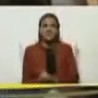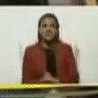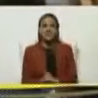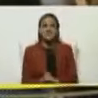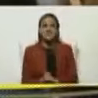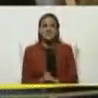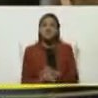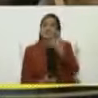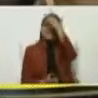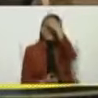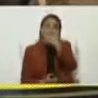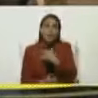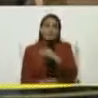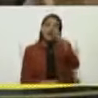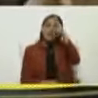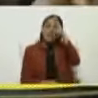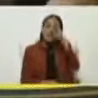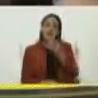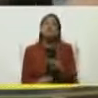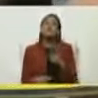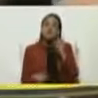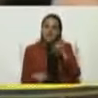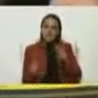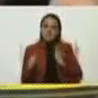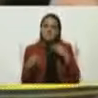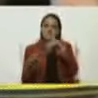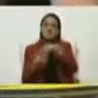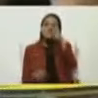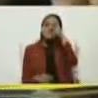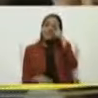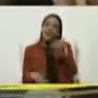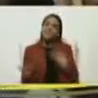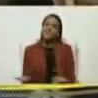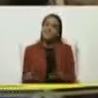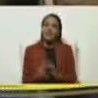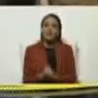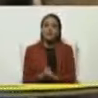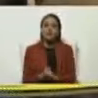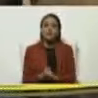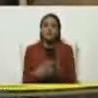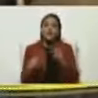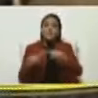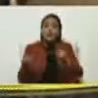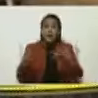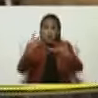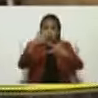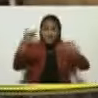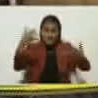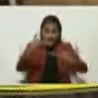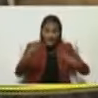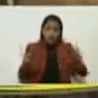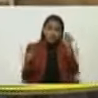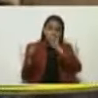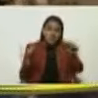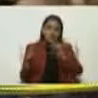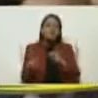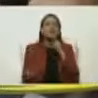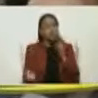Se parece a Chávez de Barina. Pero el texto que le escribieron, de